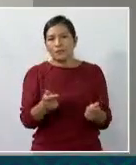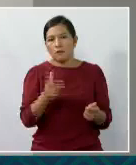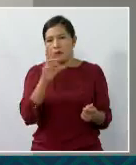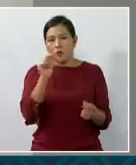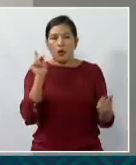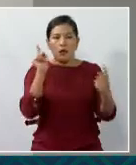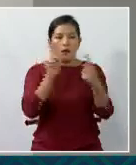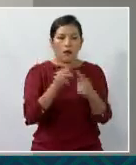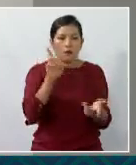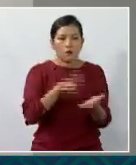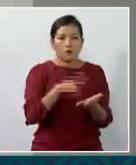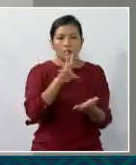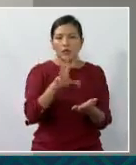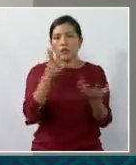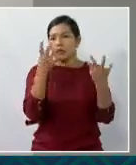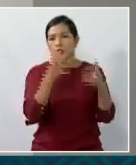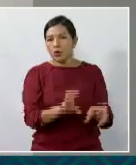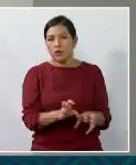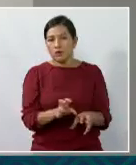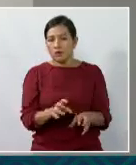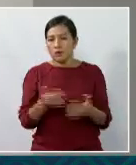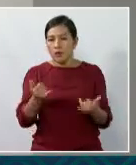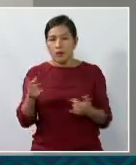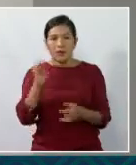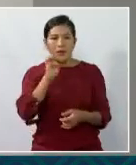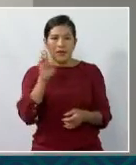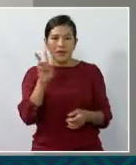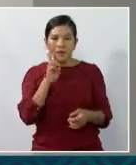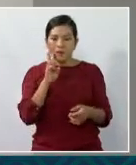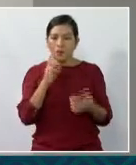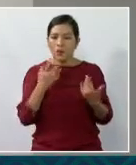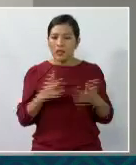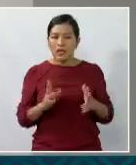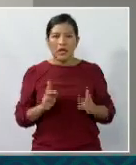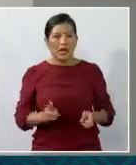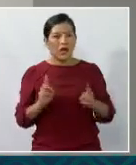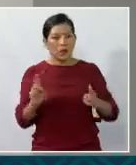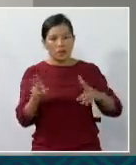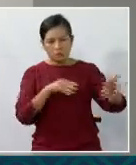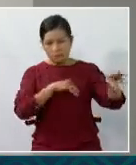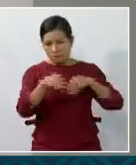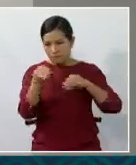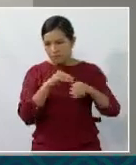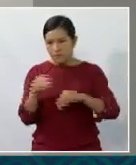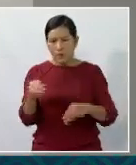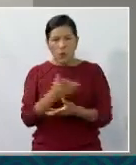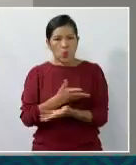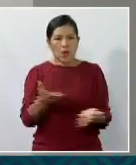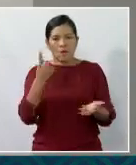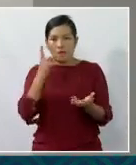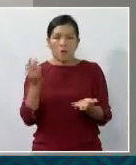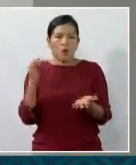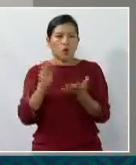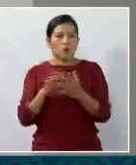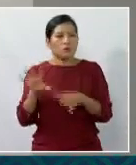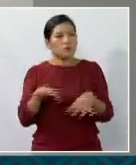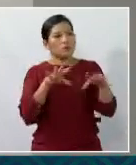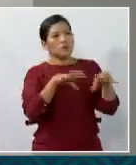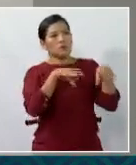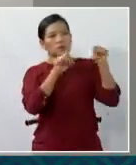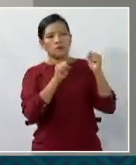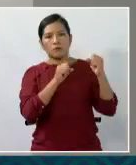todo lo que tenga que hacer para regresar al poder Evo